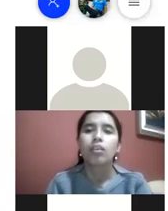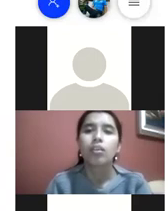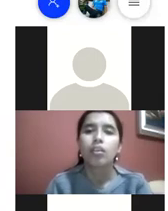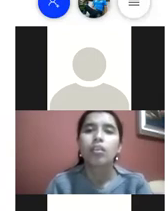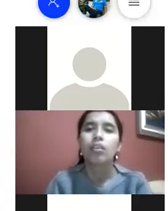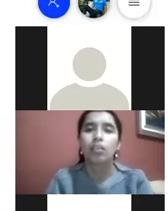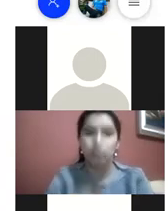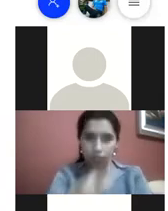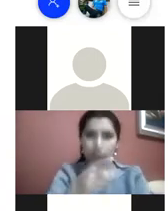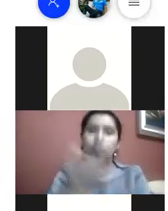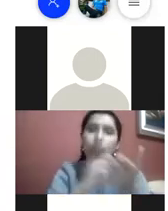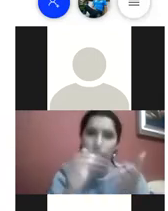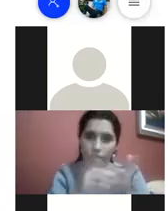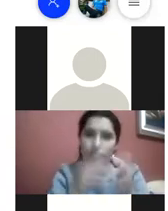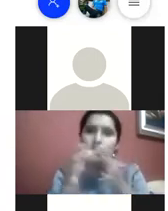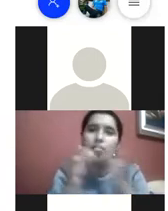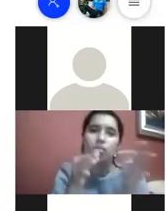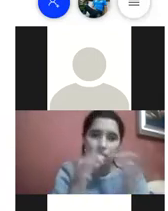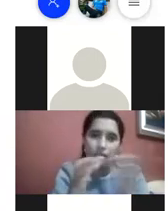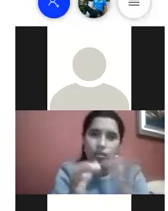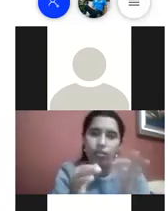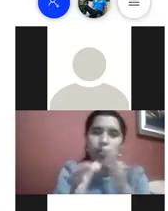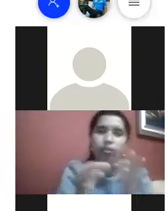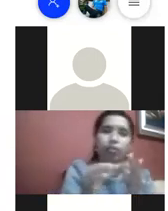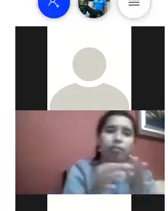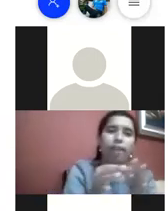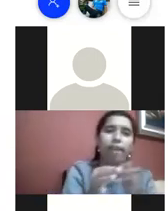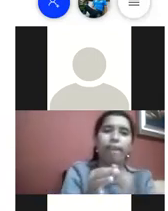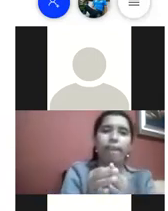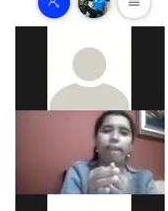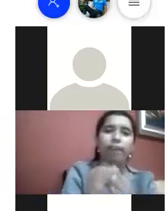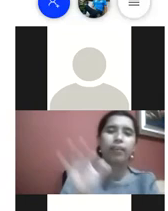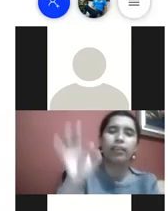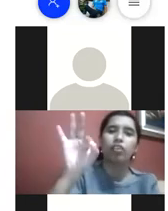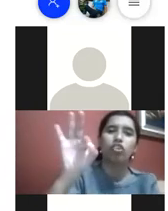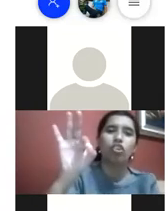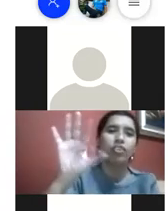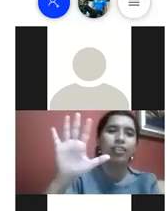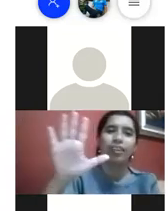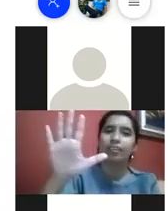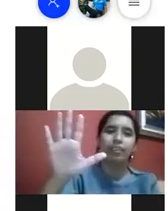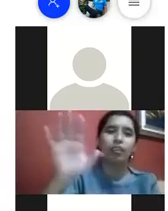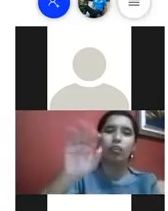Y solo para variarlo, aquí voy en lugar de poner, en lugar de, noven, de 95, voy a poner